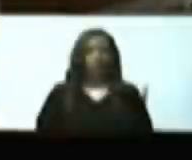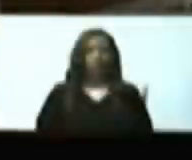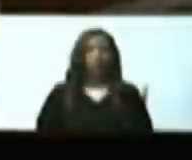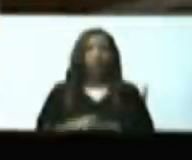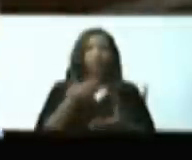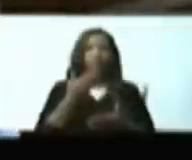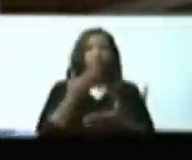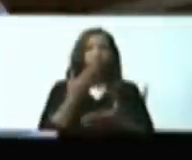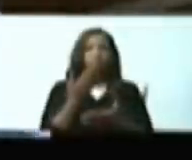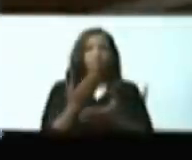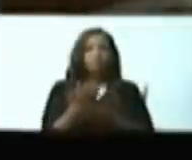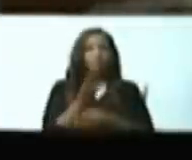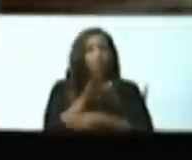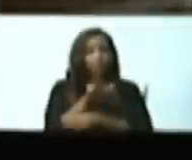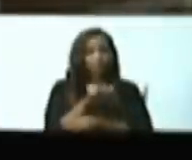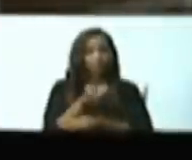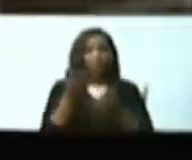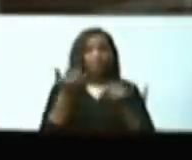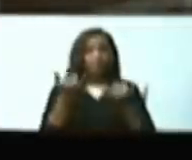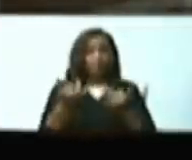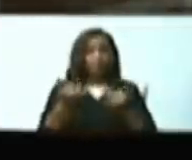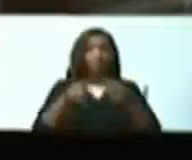diputados y diputadas.